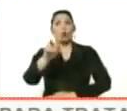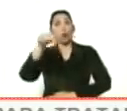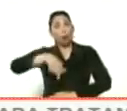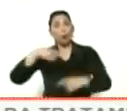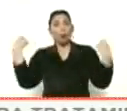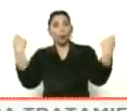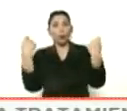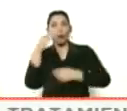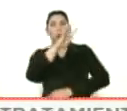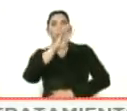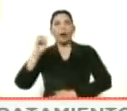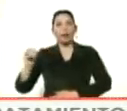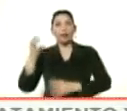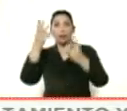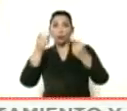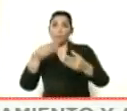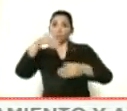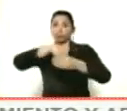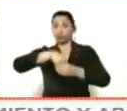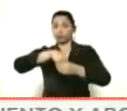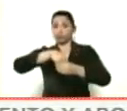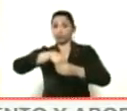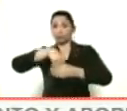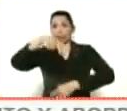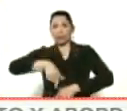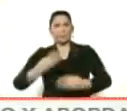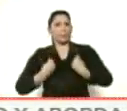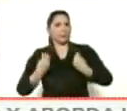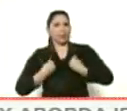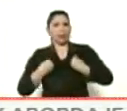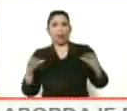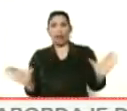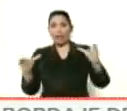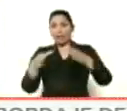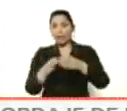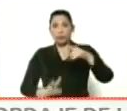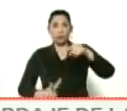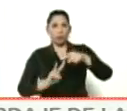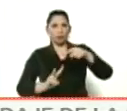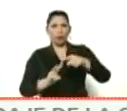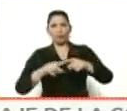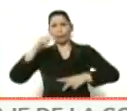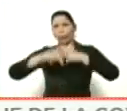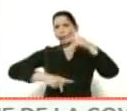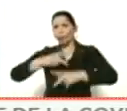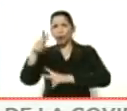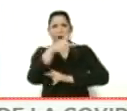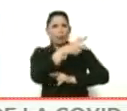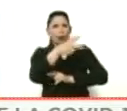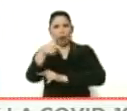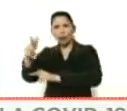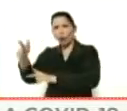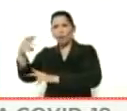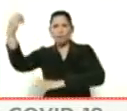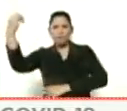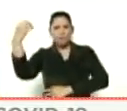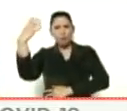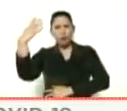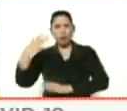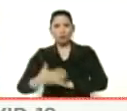número 40, viviendo aquí. Es decir, todo el equipo de Venezolana de Televisión, productores, camarógrafos,